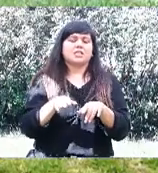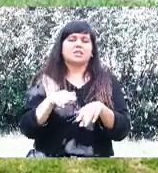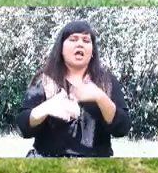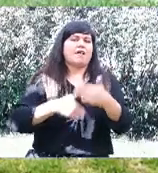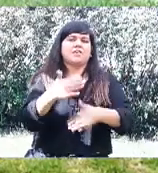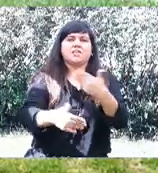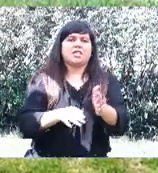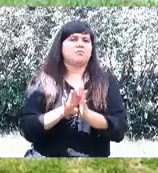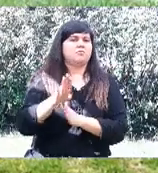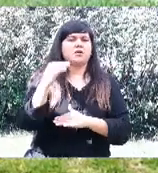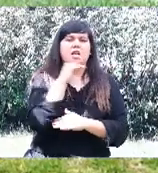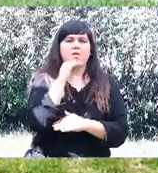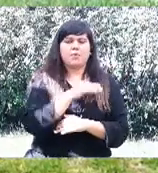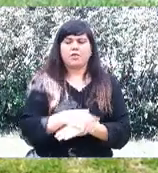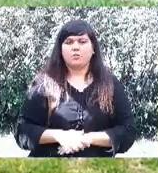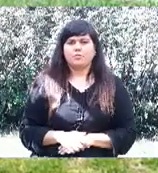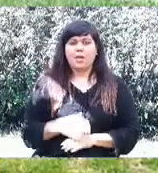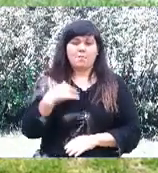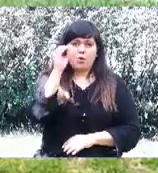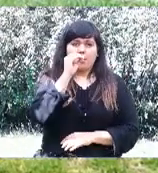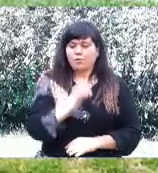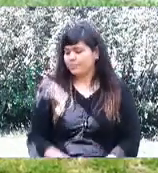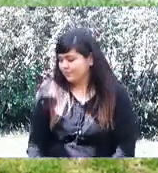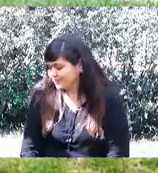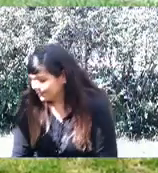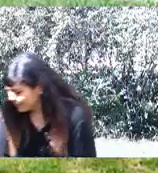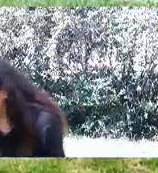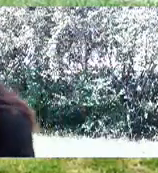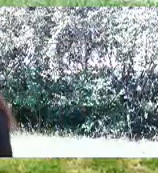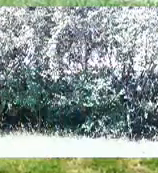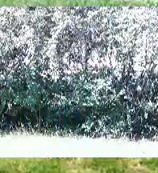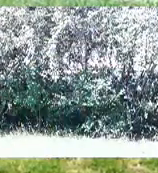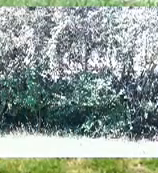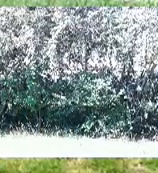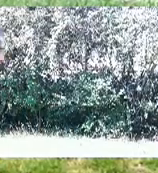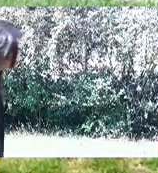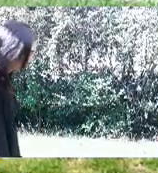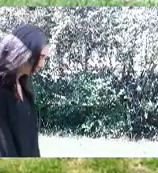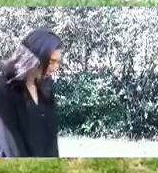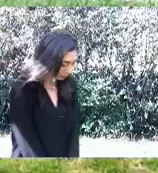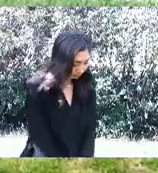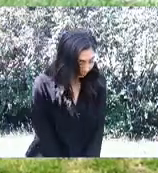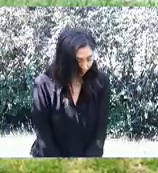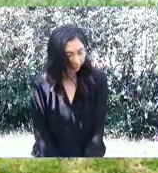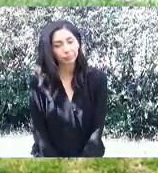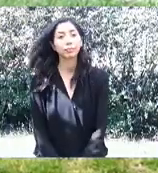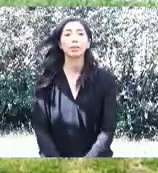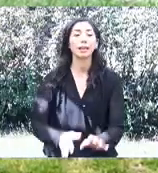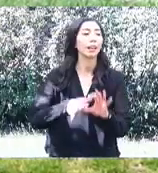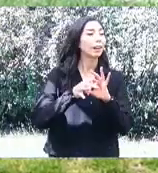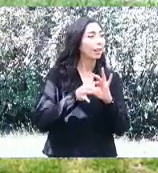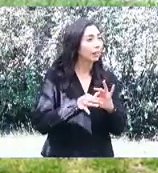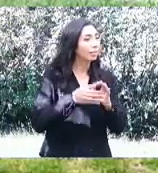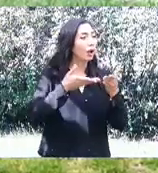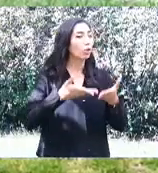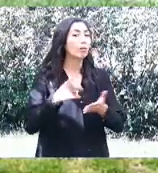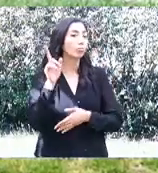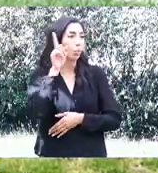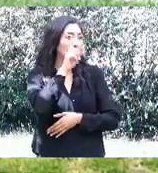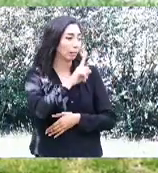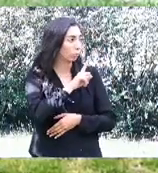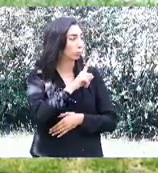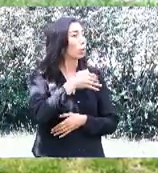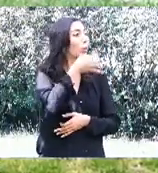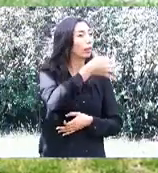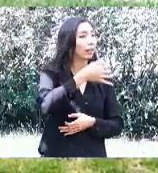avanzaríamos bastante más rápido es mi opinión Gracias Ignacio bueno para terminar también comentarles que la importancia de